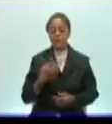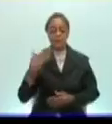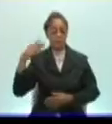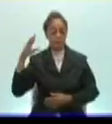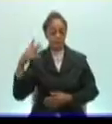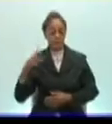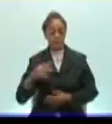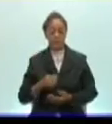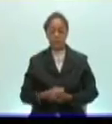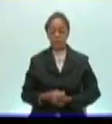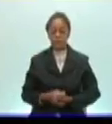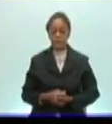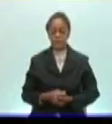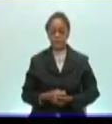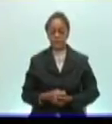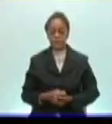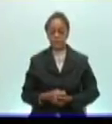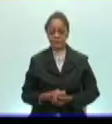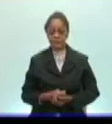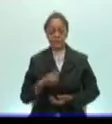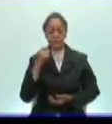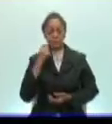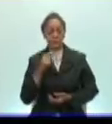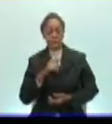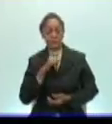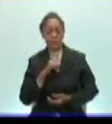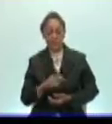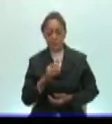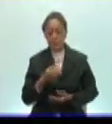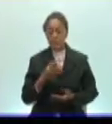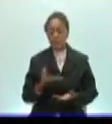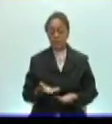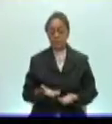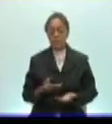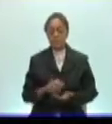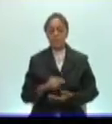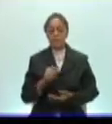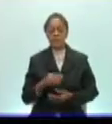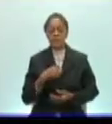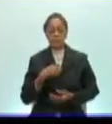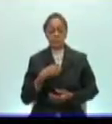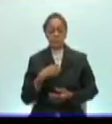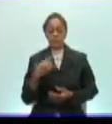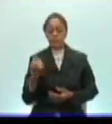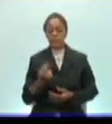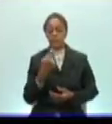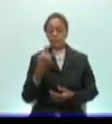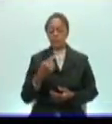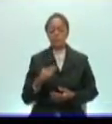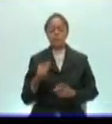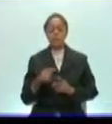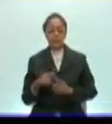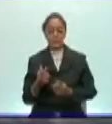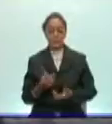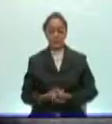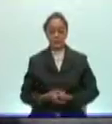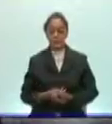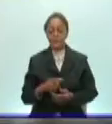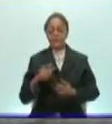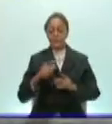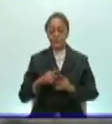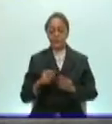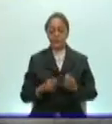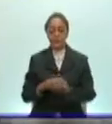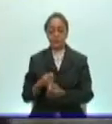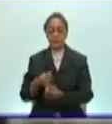exteriores. Más fácil habría sido si tuviéramos una sola tarea, la tarea de